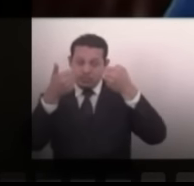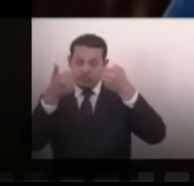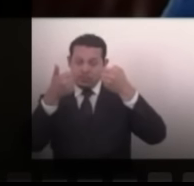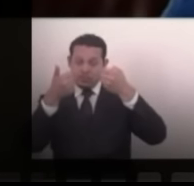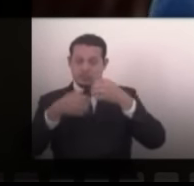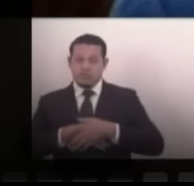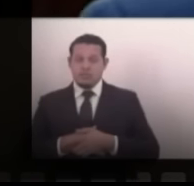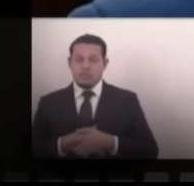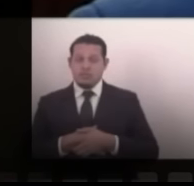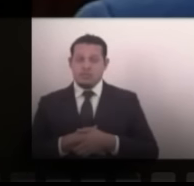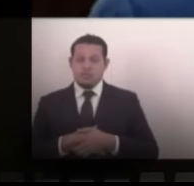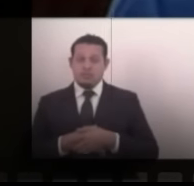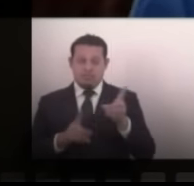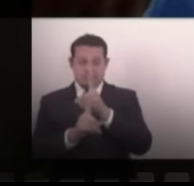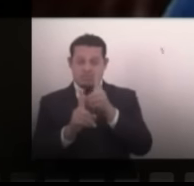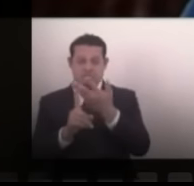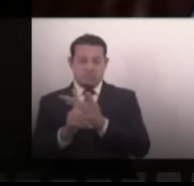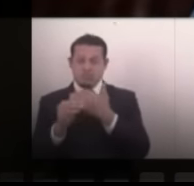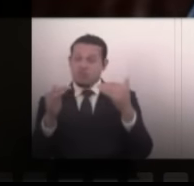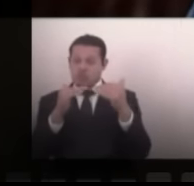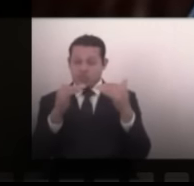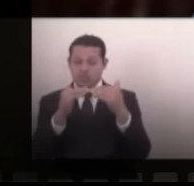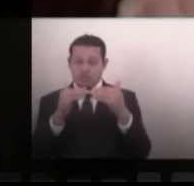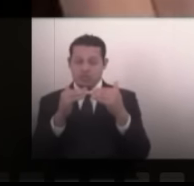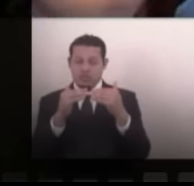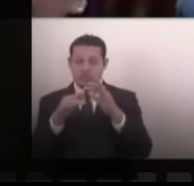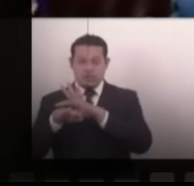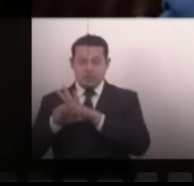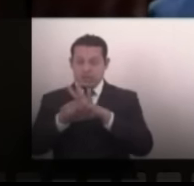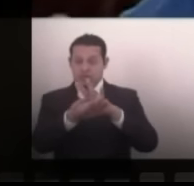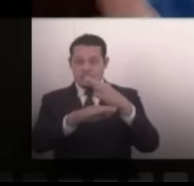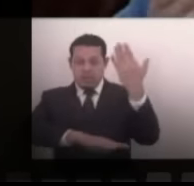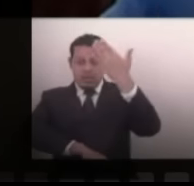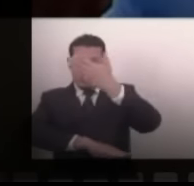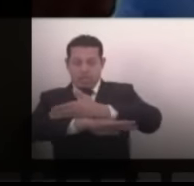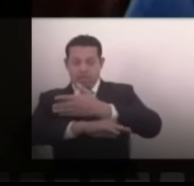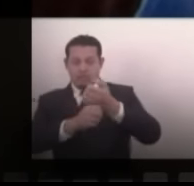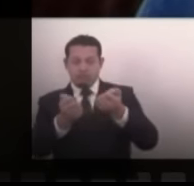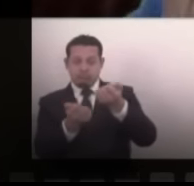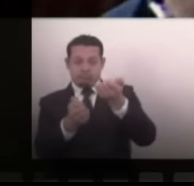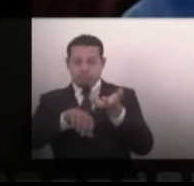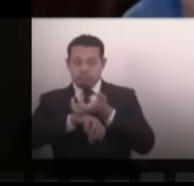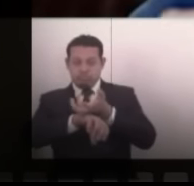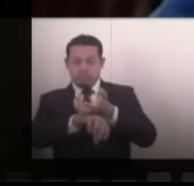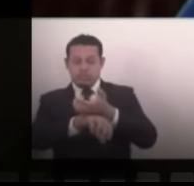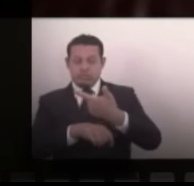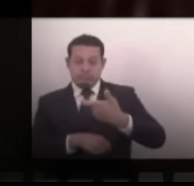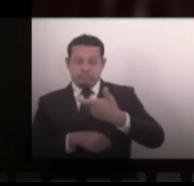cárcel tal cual criminales lo llevaron a la frontera en un vehículo